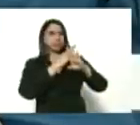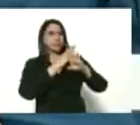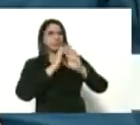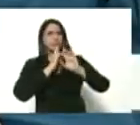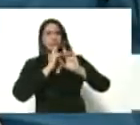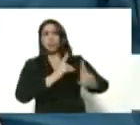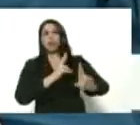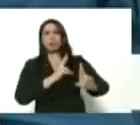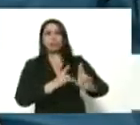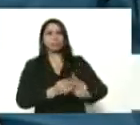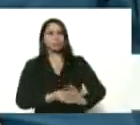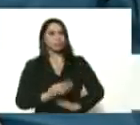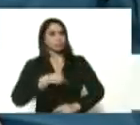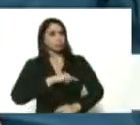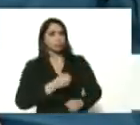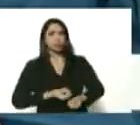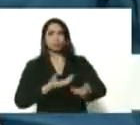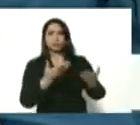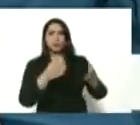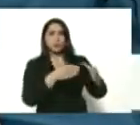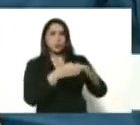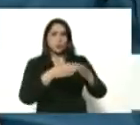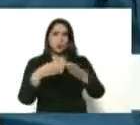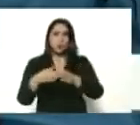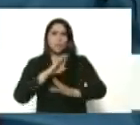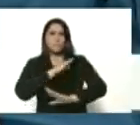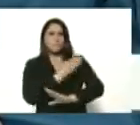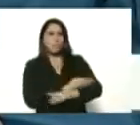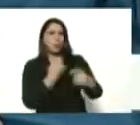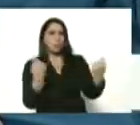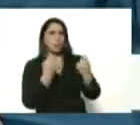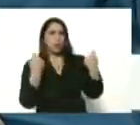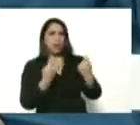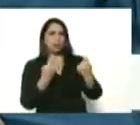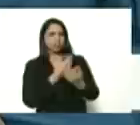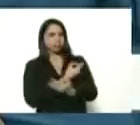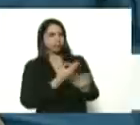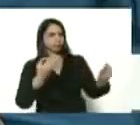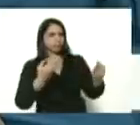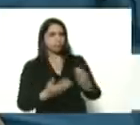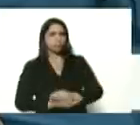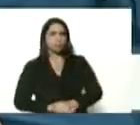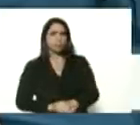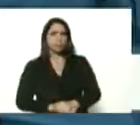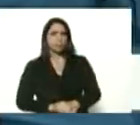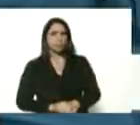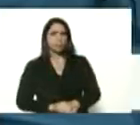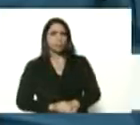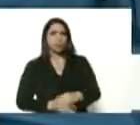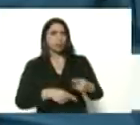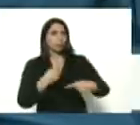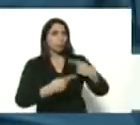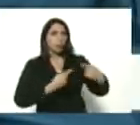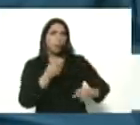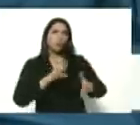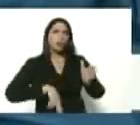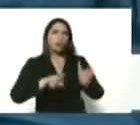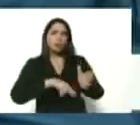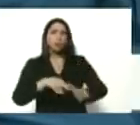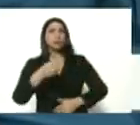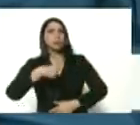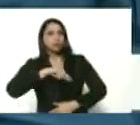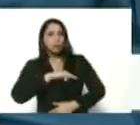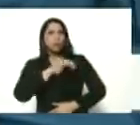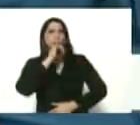respuesta que le hemos dado de organización popular ha sido extraordinaria. Y a cada rato, presidente, estamos recibiendo